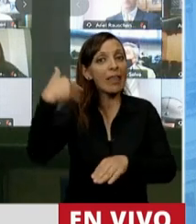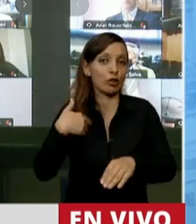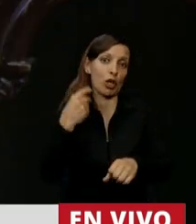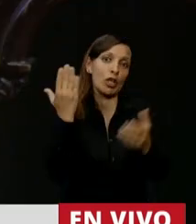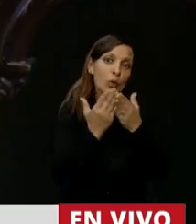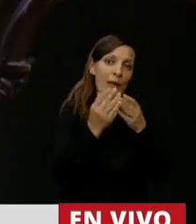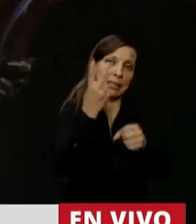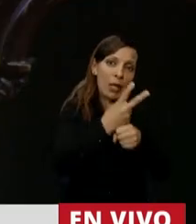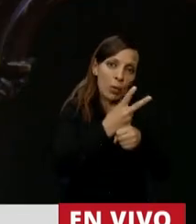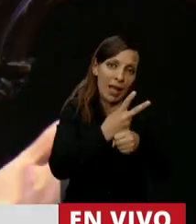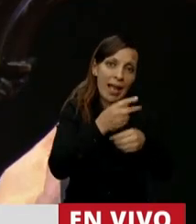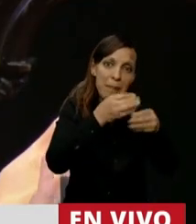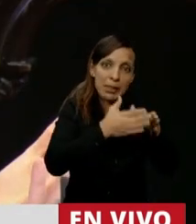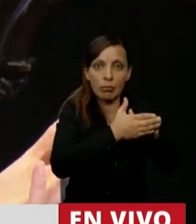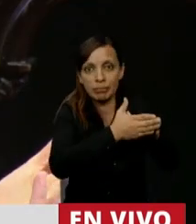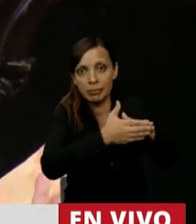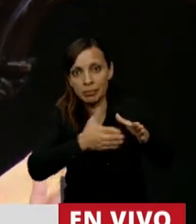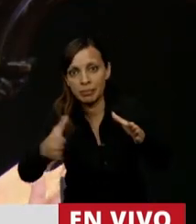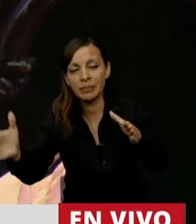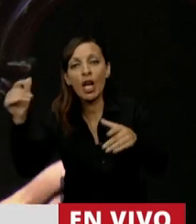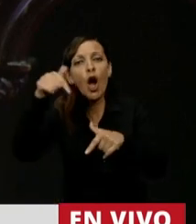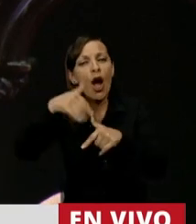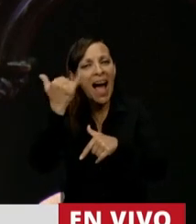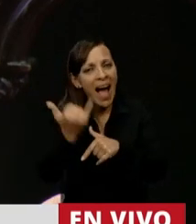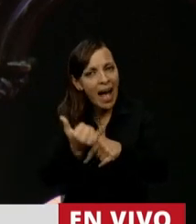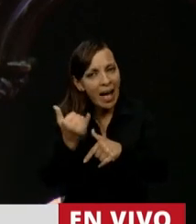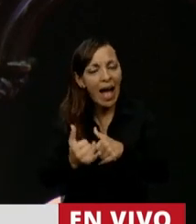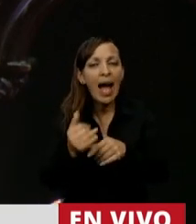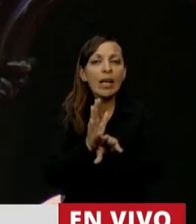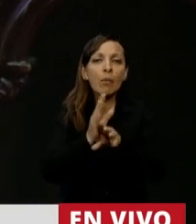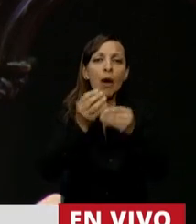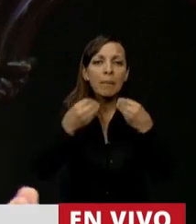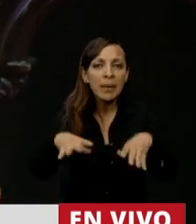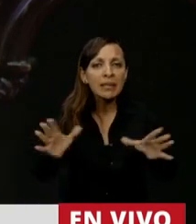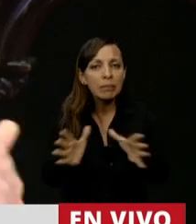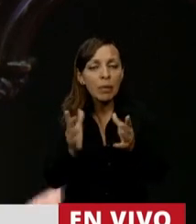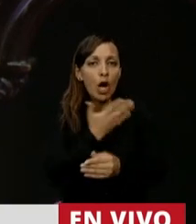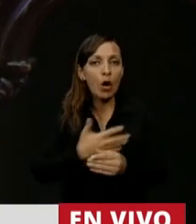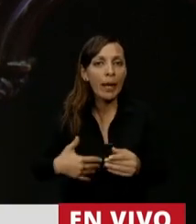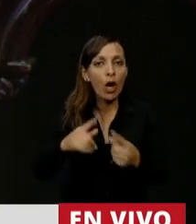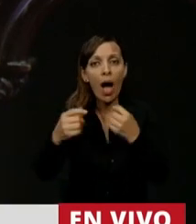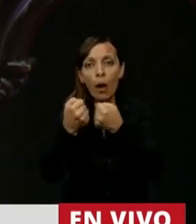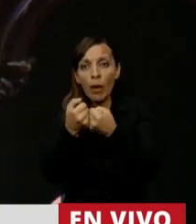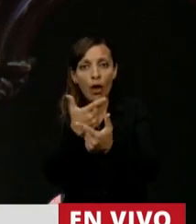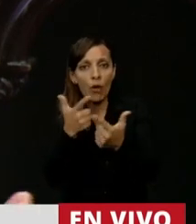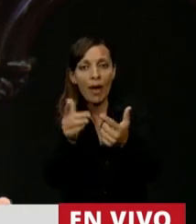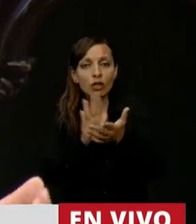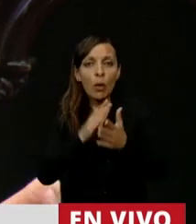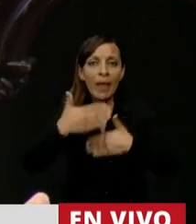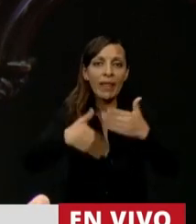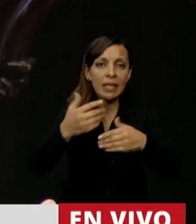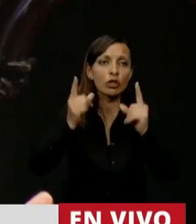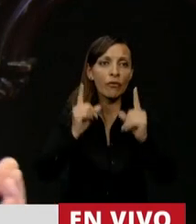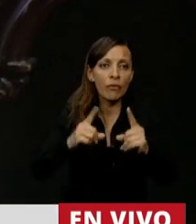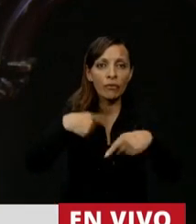escuela secundaria. Tienen hoy en las iniciativas del gobierno que no se pone de acuerdo si quiere desarrollo sostenible o si